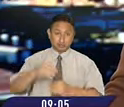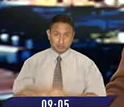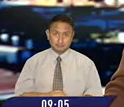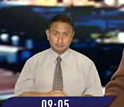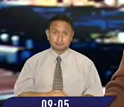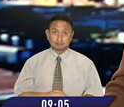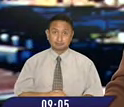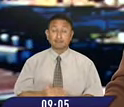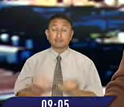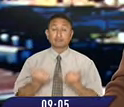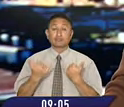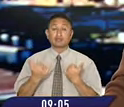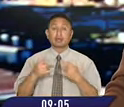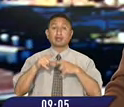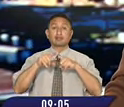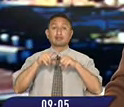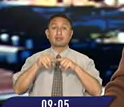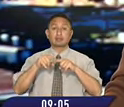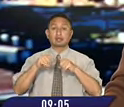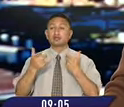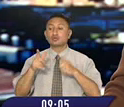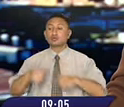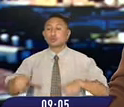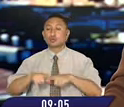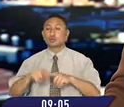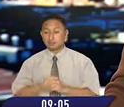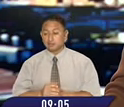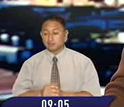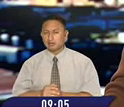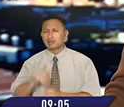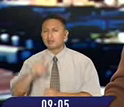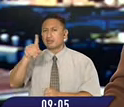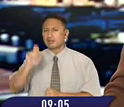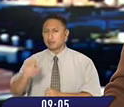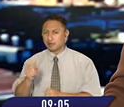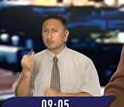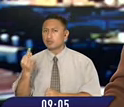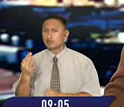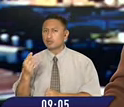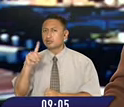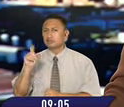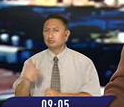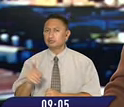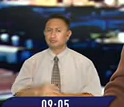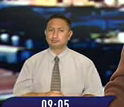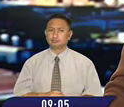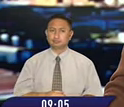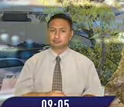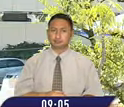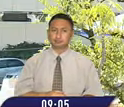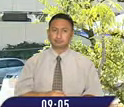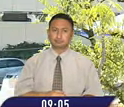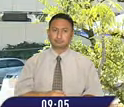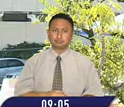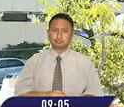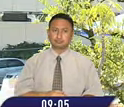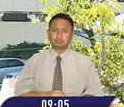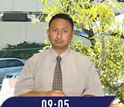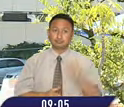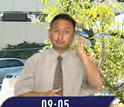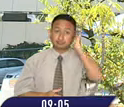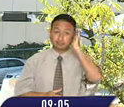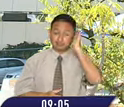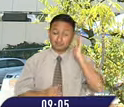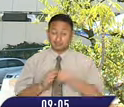Todo dependerá de la jurisdicción y de cuántas consultas apruebe la Corte Constitucional. Será un abanico de